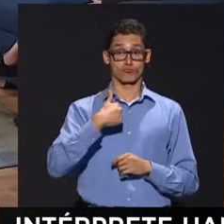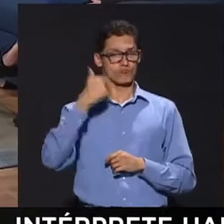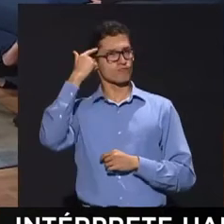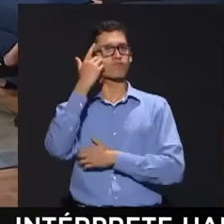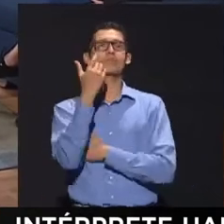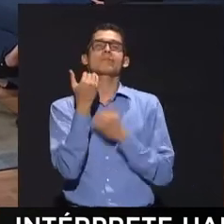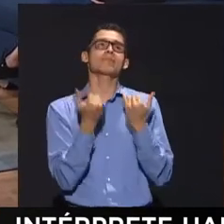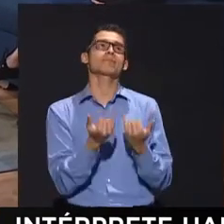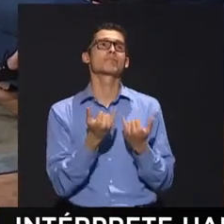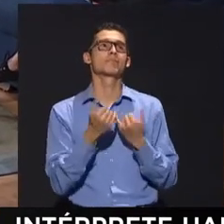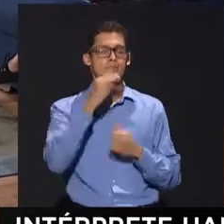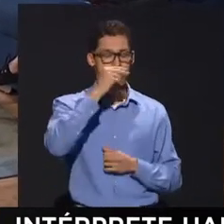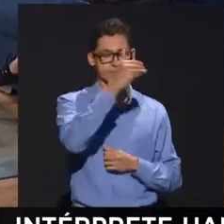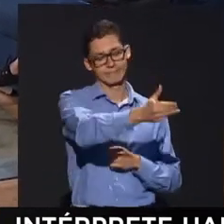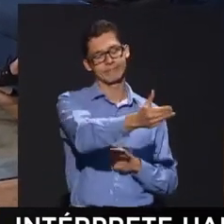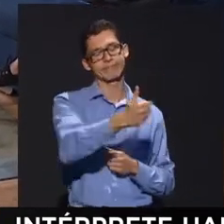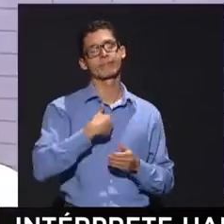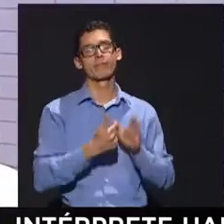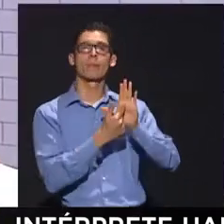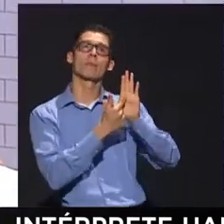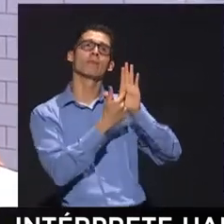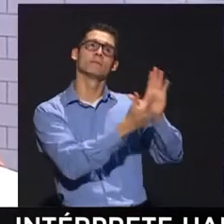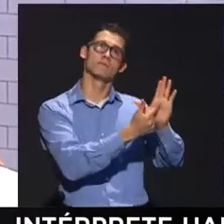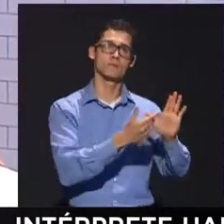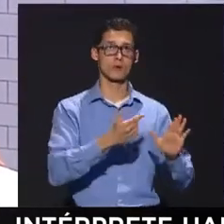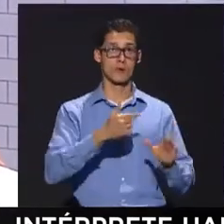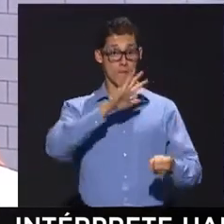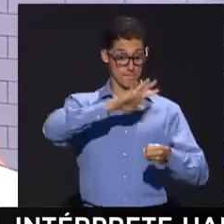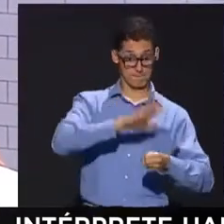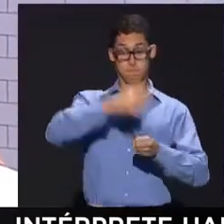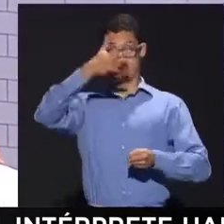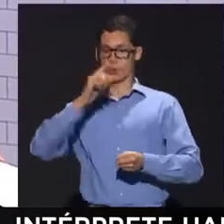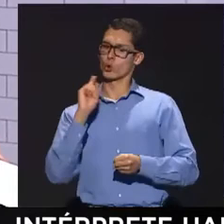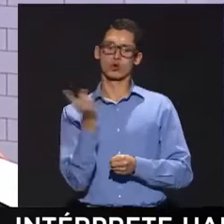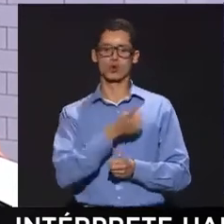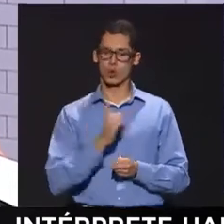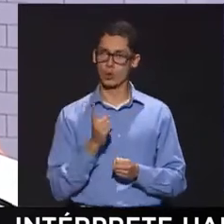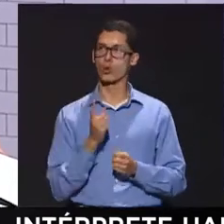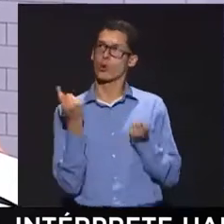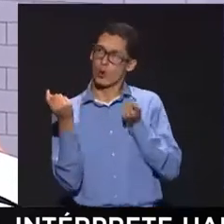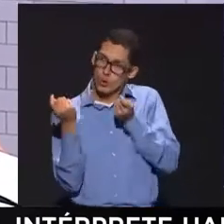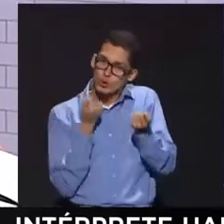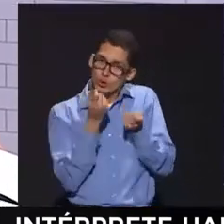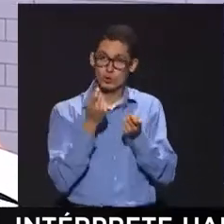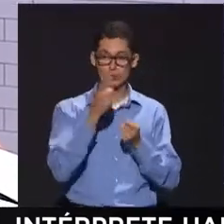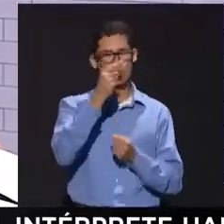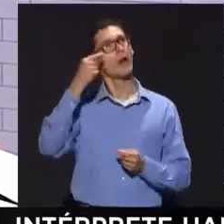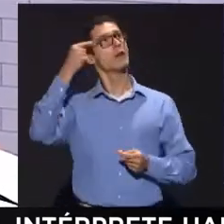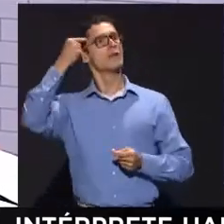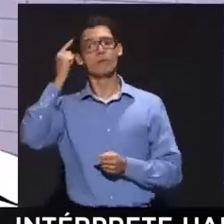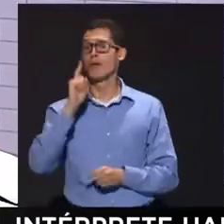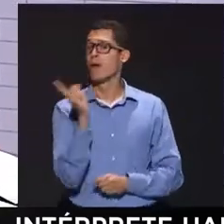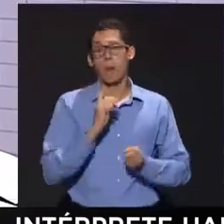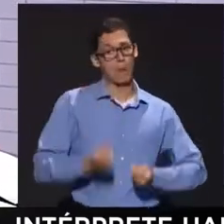hoy a mi niño le voy a mostrar cómo regulo yo las emociones. No, eso es algo natural. ¿Por qué? Porque ese es